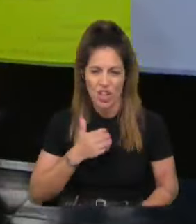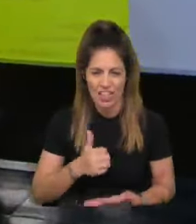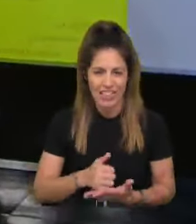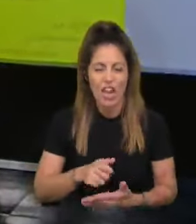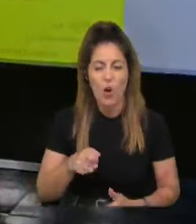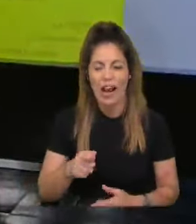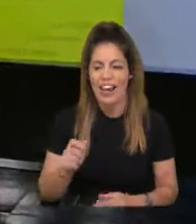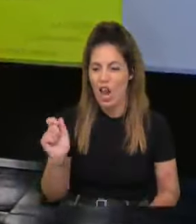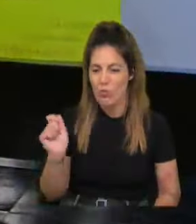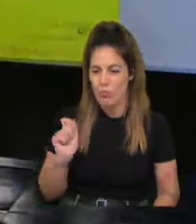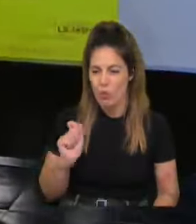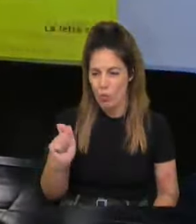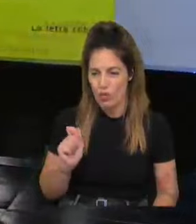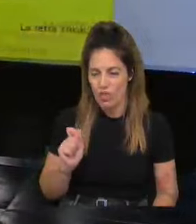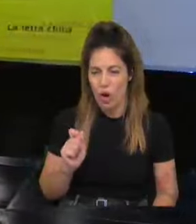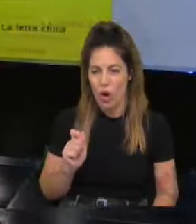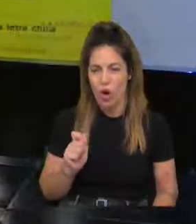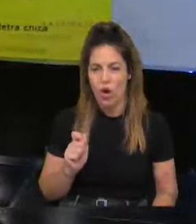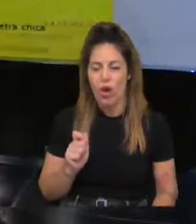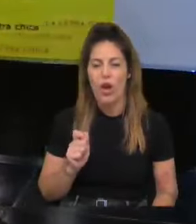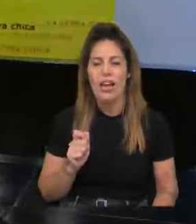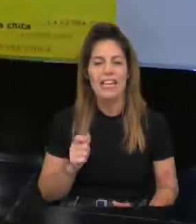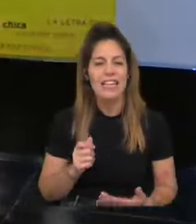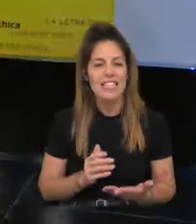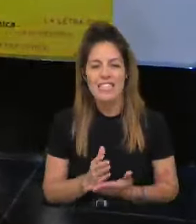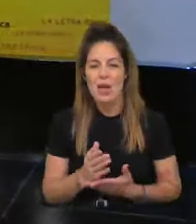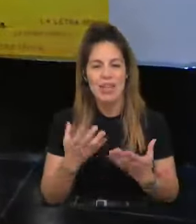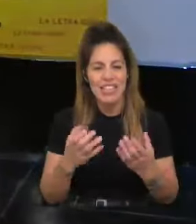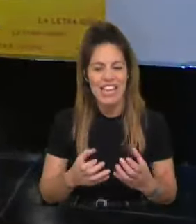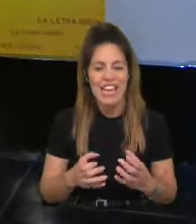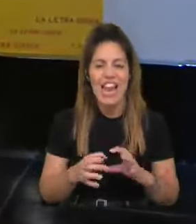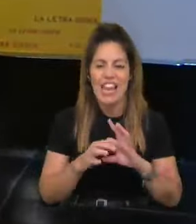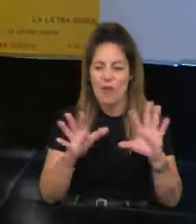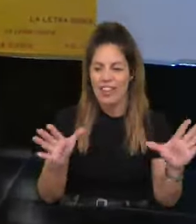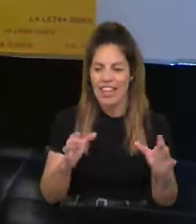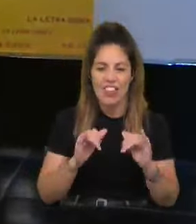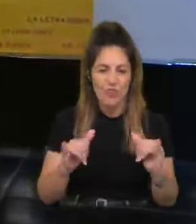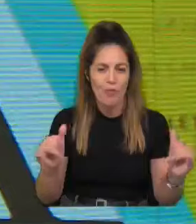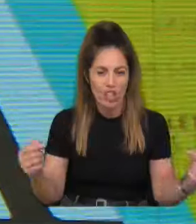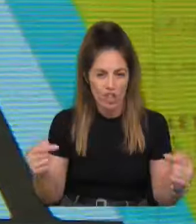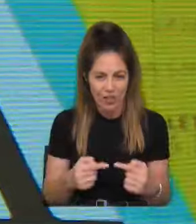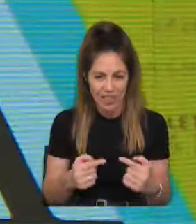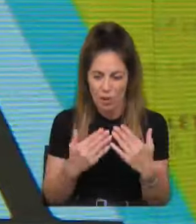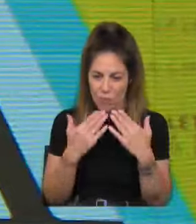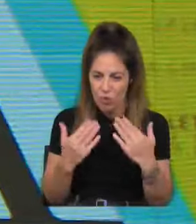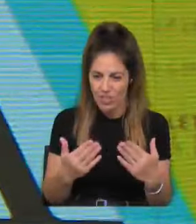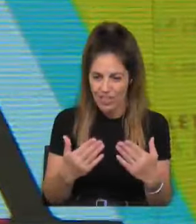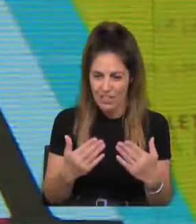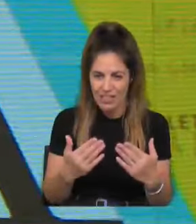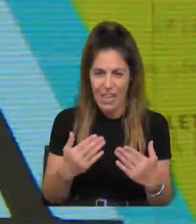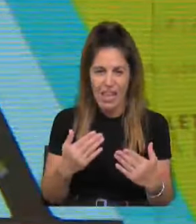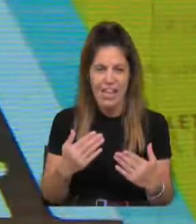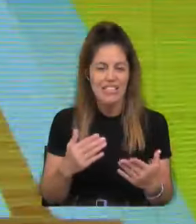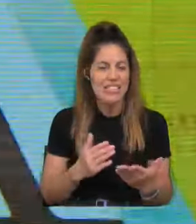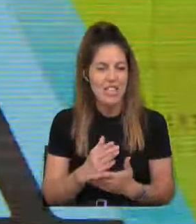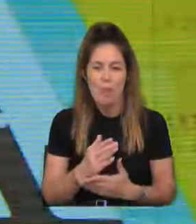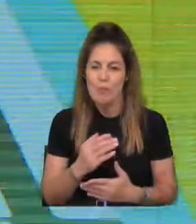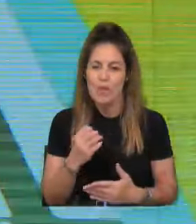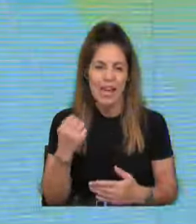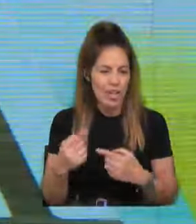canal público y con un carácter comunitario que apuesta a la libertad de información y al debate Así que muchas gracias Nunca es suficiente lo que hablemos de infancias por